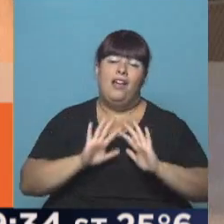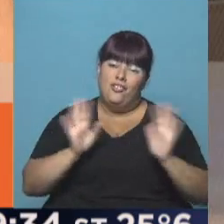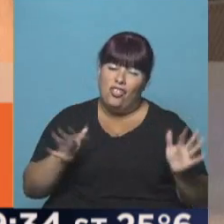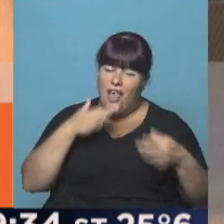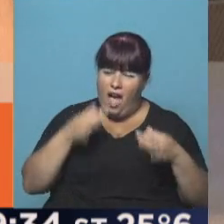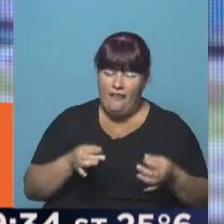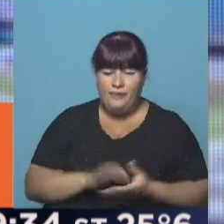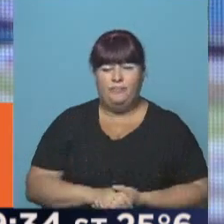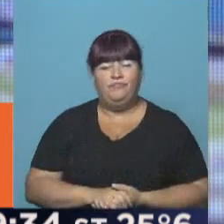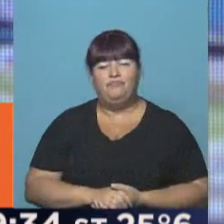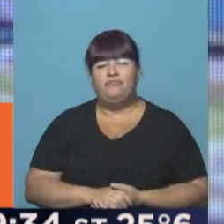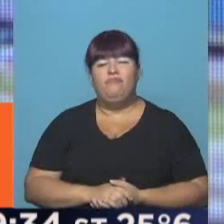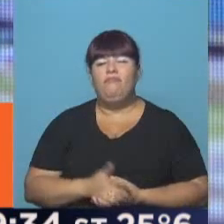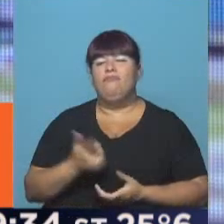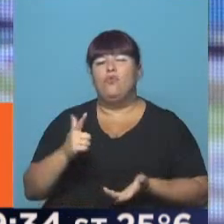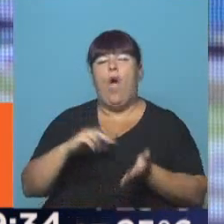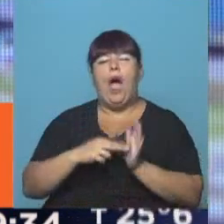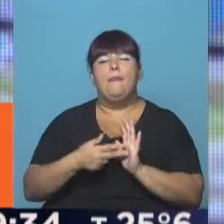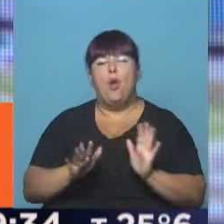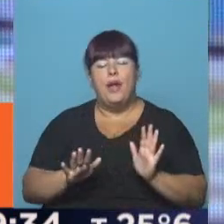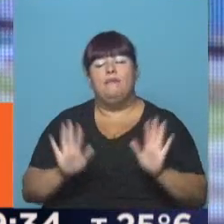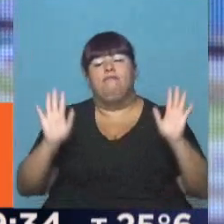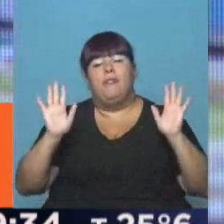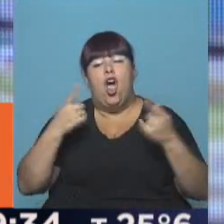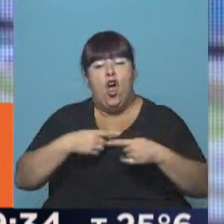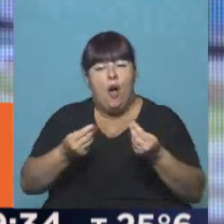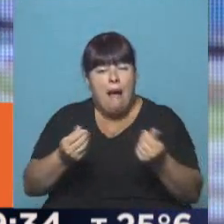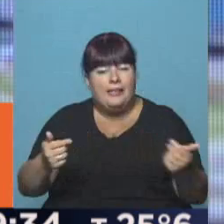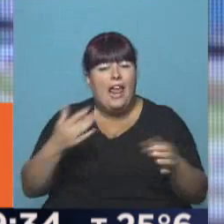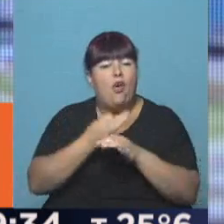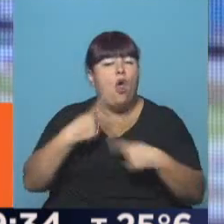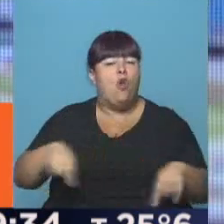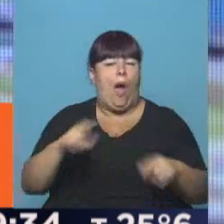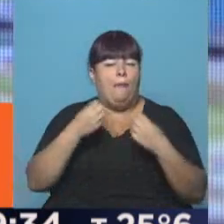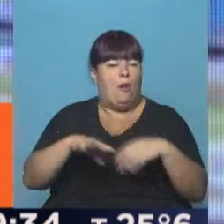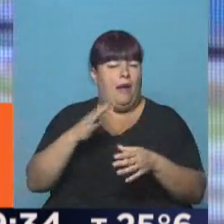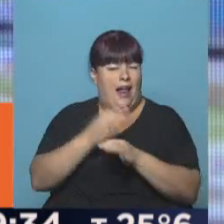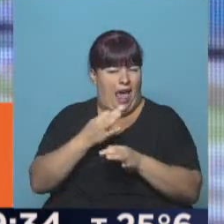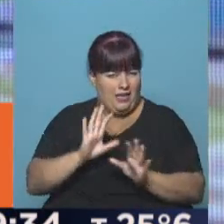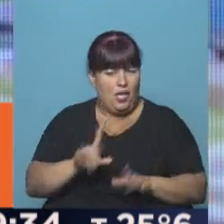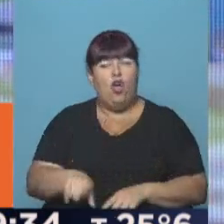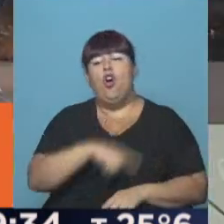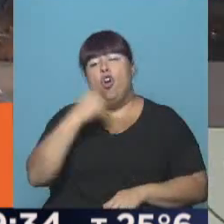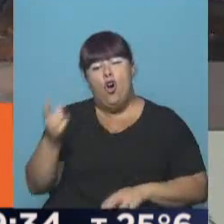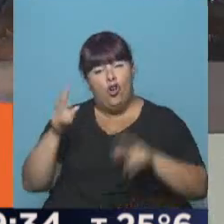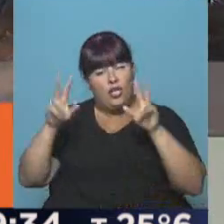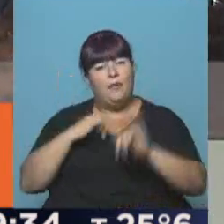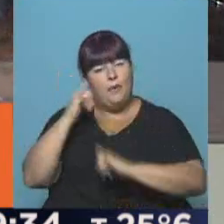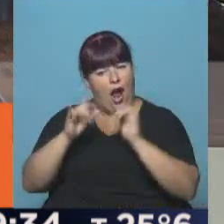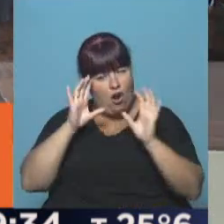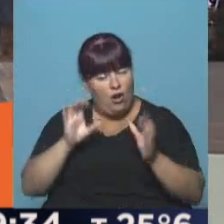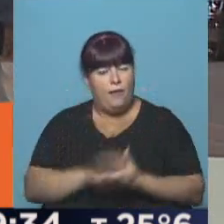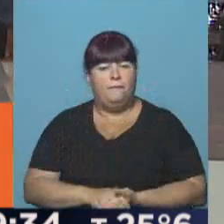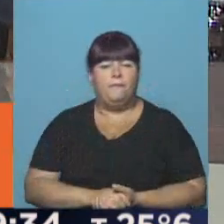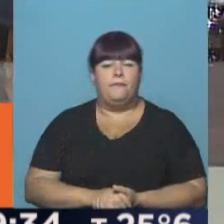verdaderamente no va a haber problemas de al menos con el material escoro va a haber problemas en inicio de clases y otra otro concepto que les quiero dejar